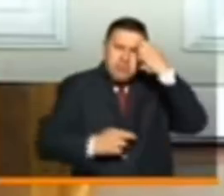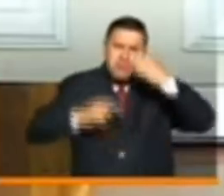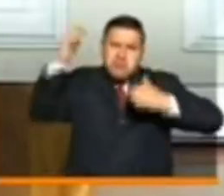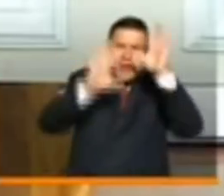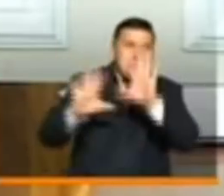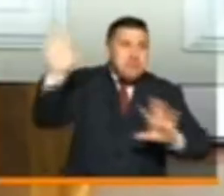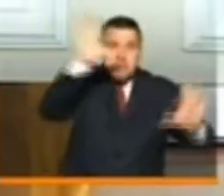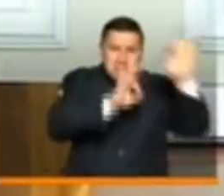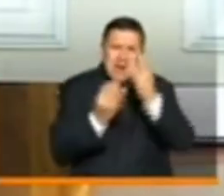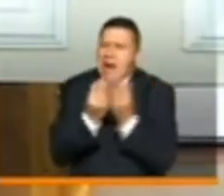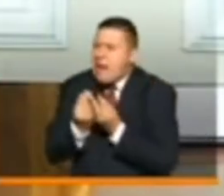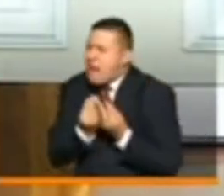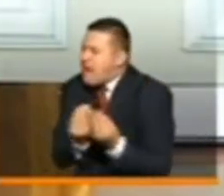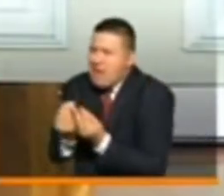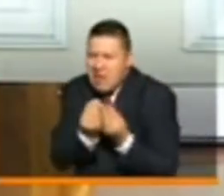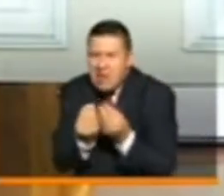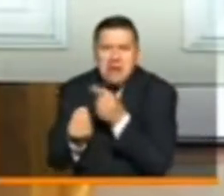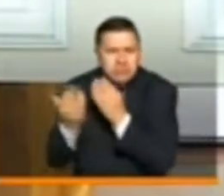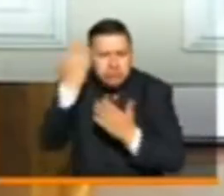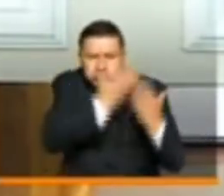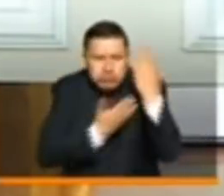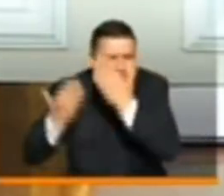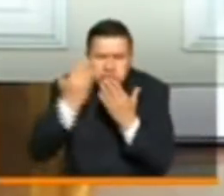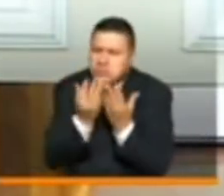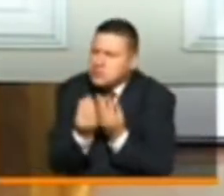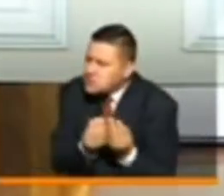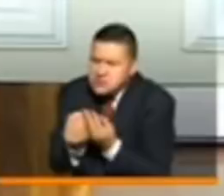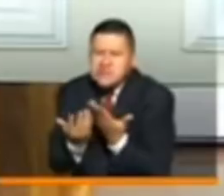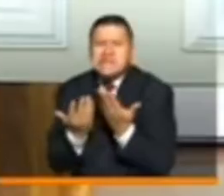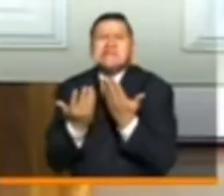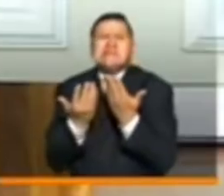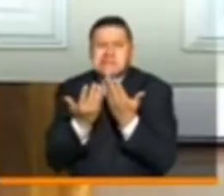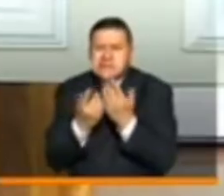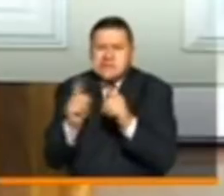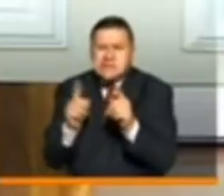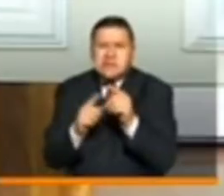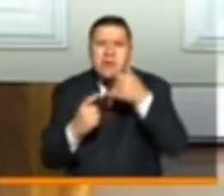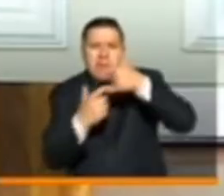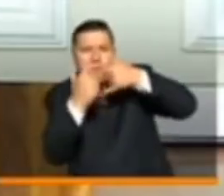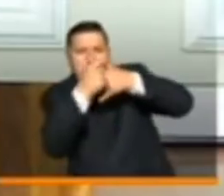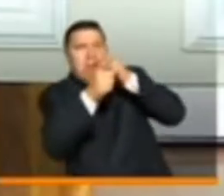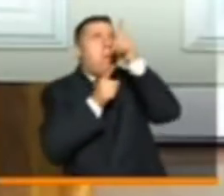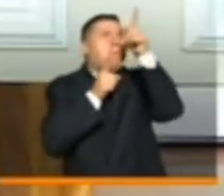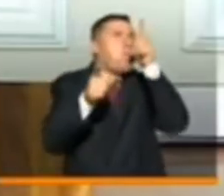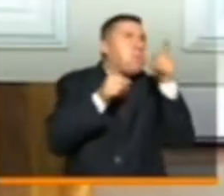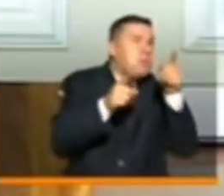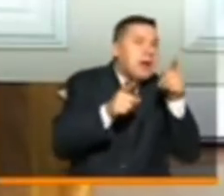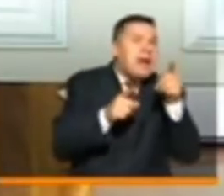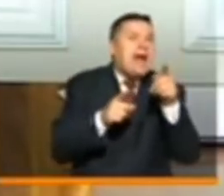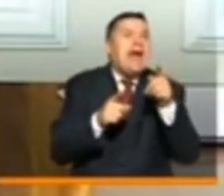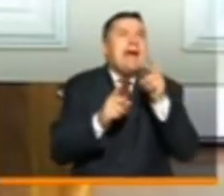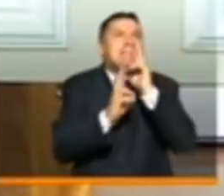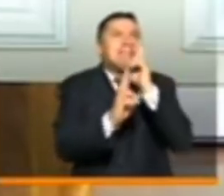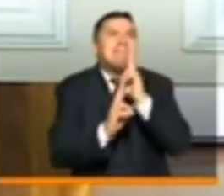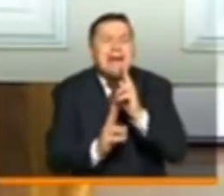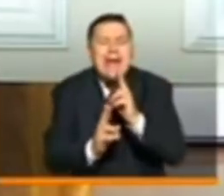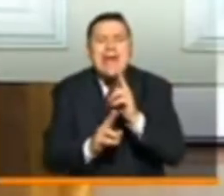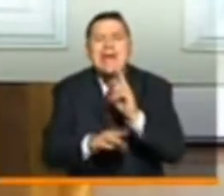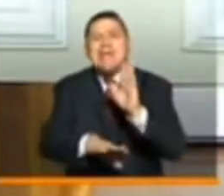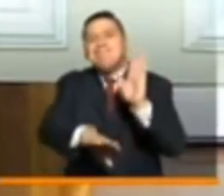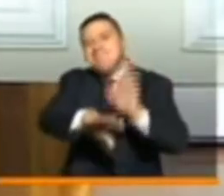expertos epidemiológicos donde se evaluaron las condiciones en distintos lugares del país y por lo tanto